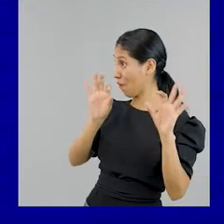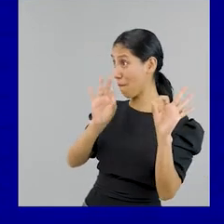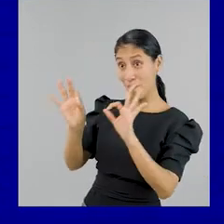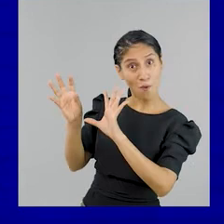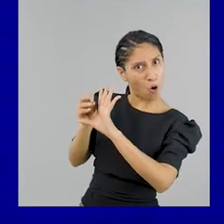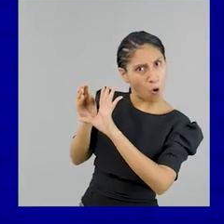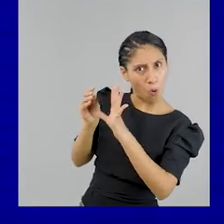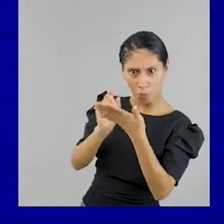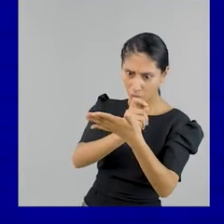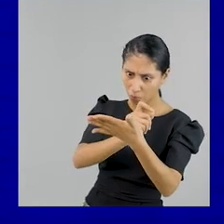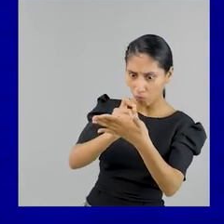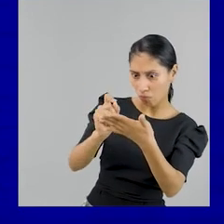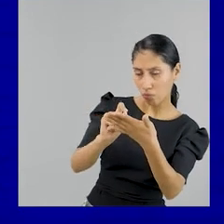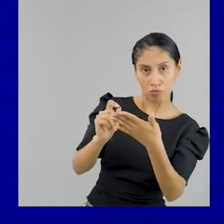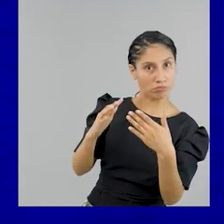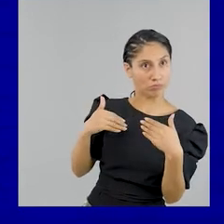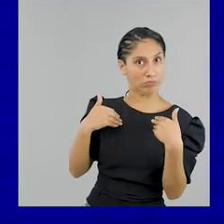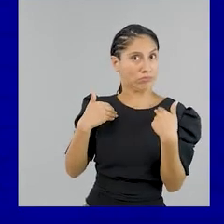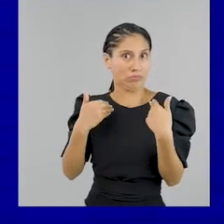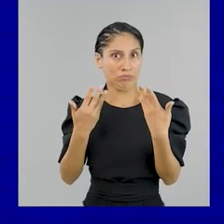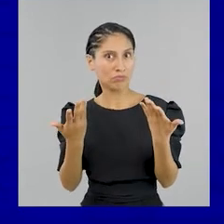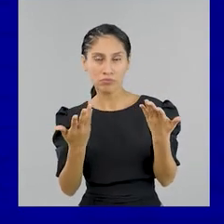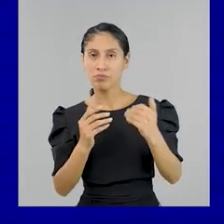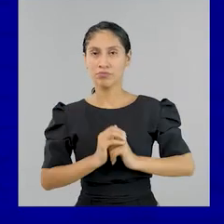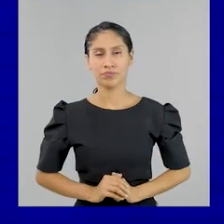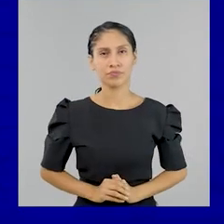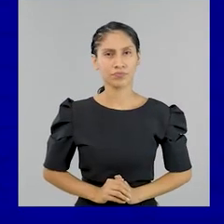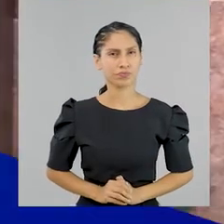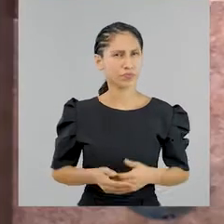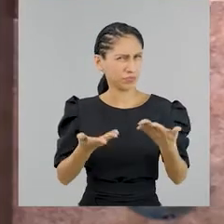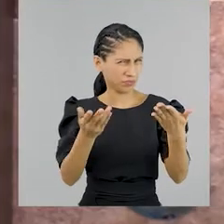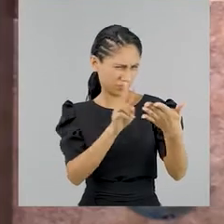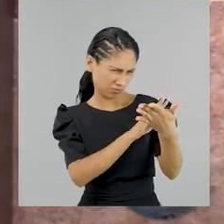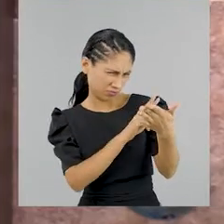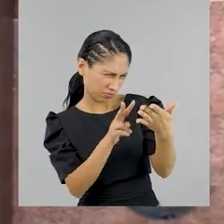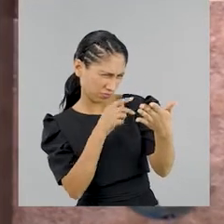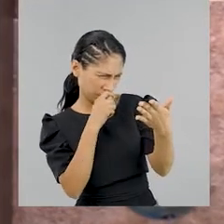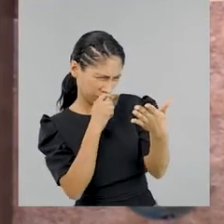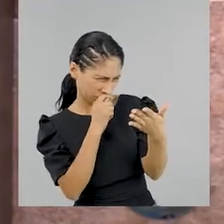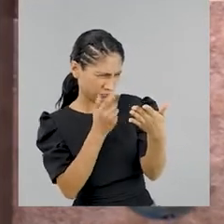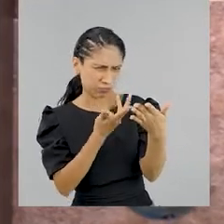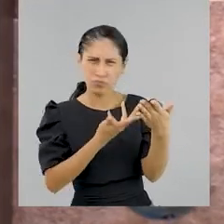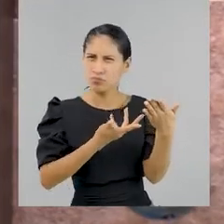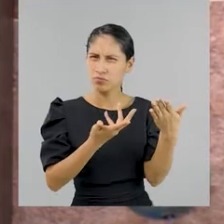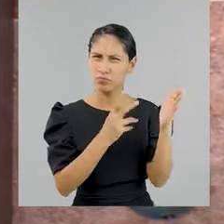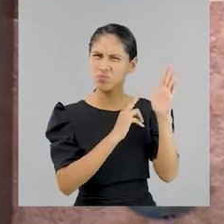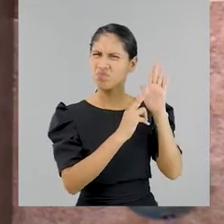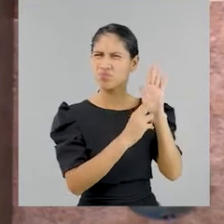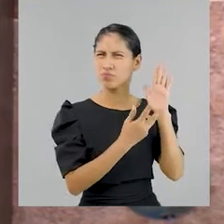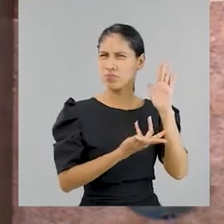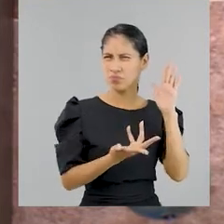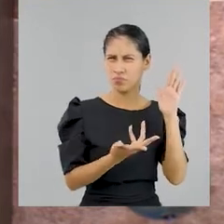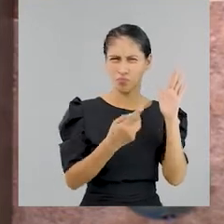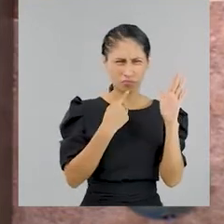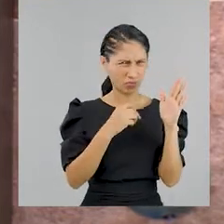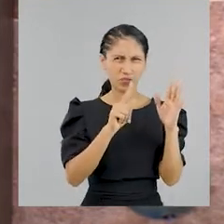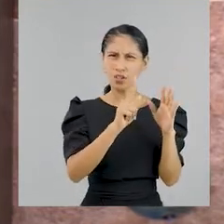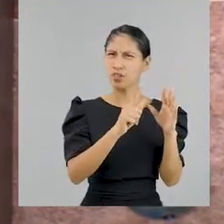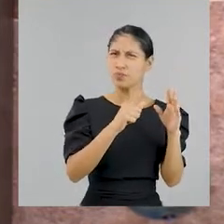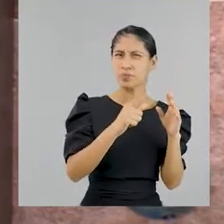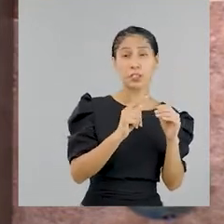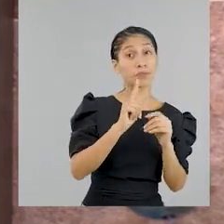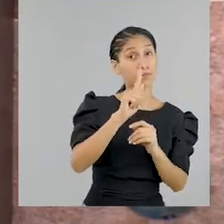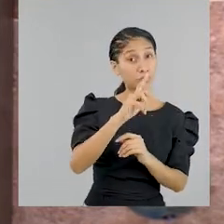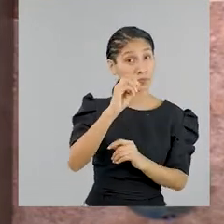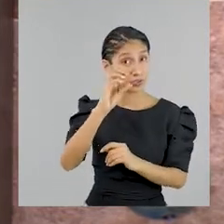estuvo cerca de terminar con el dominio español sobre el Perú. Nos piden en esta situación parafrasear la frase ni 100